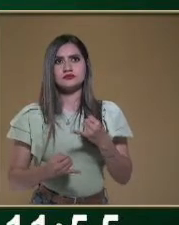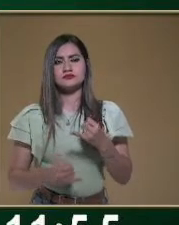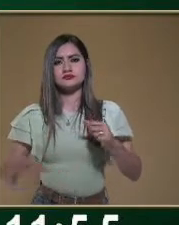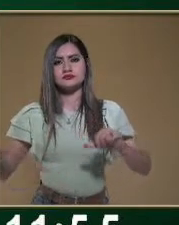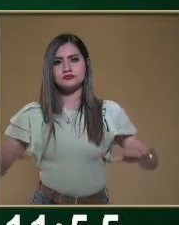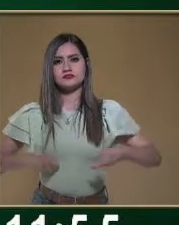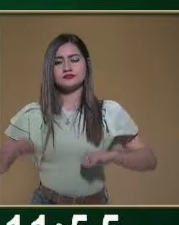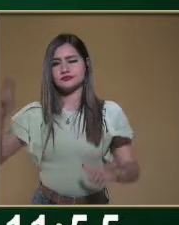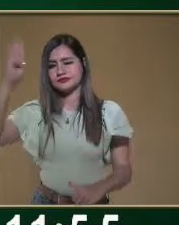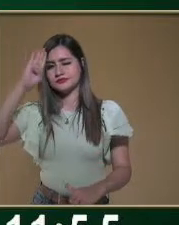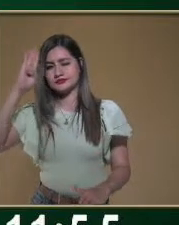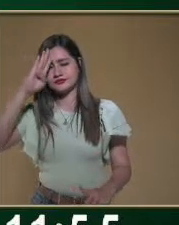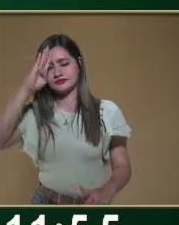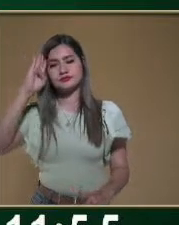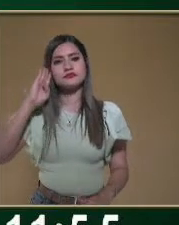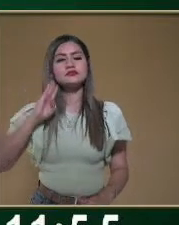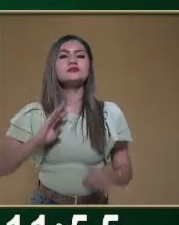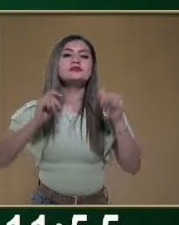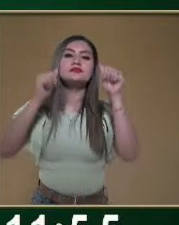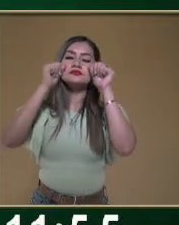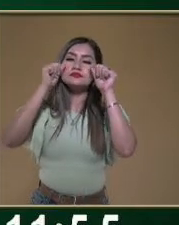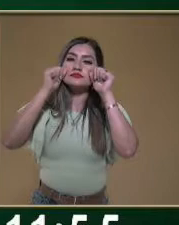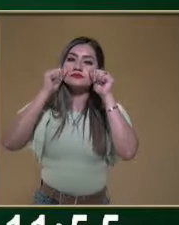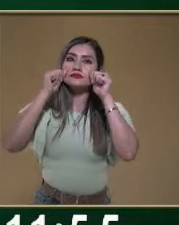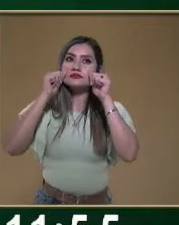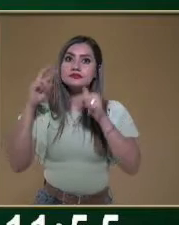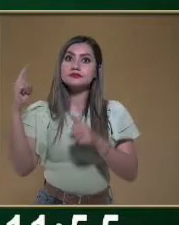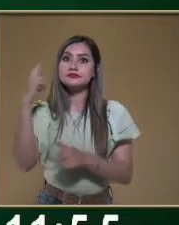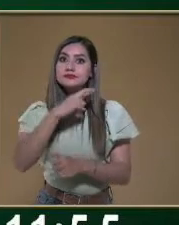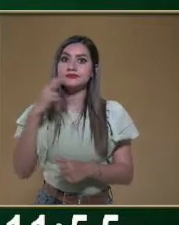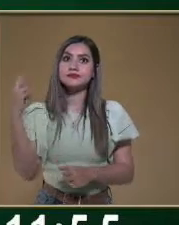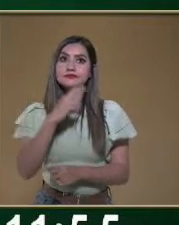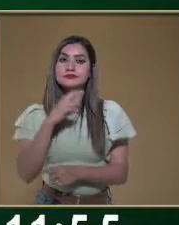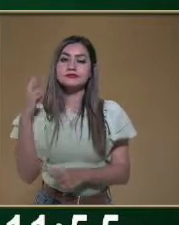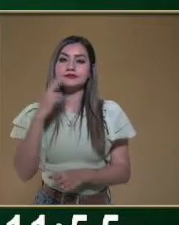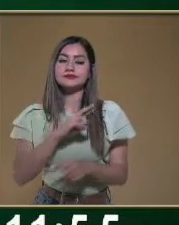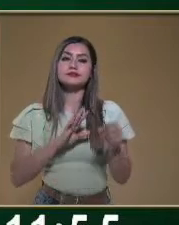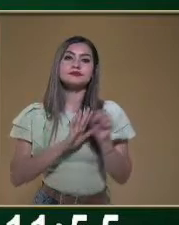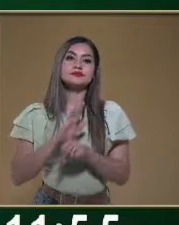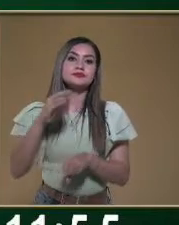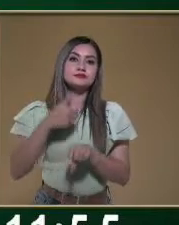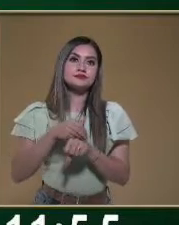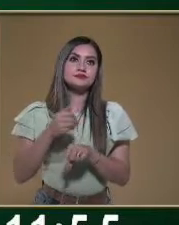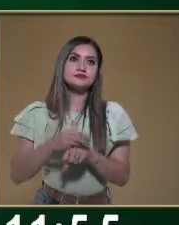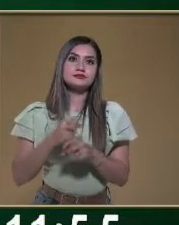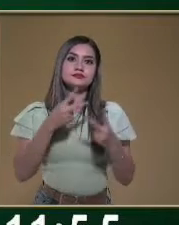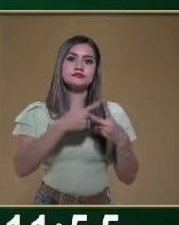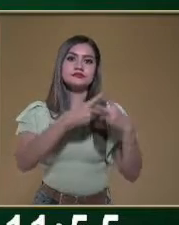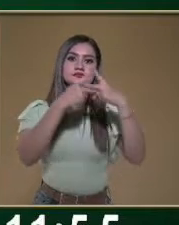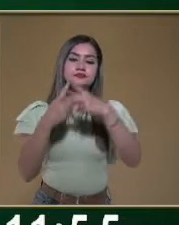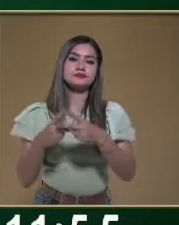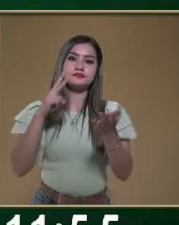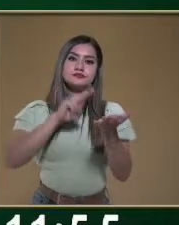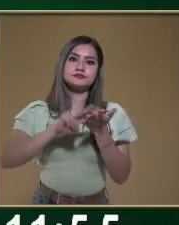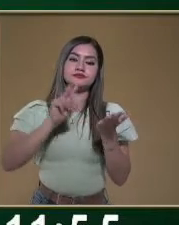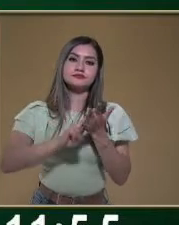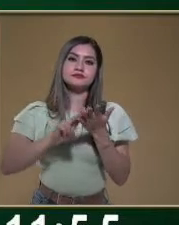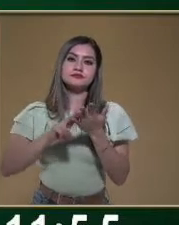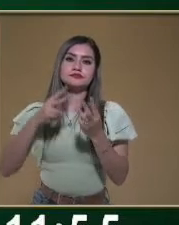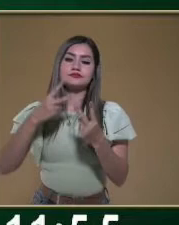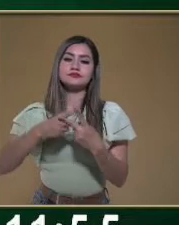piensa rápido. Fíjate muy bien, tienes que decirnos rápidamente. Aquí tenemos una estrella verde más otra estrella, nos